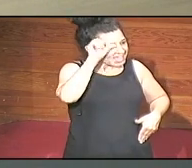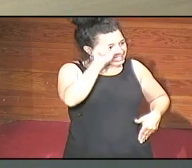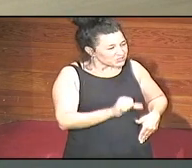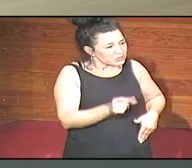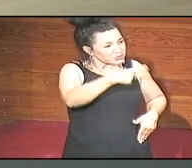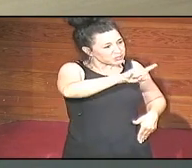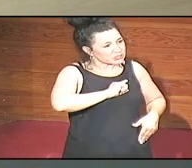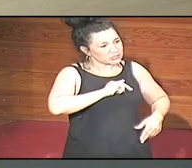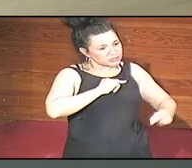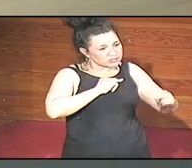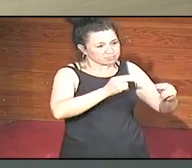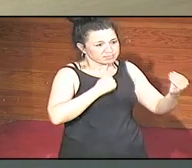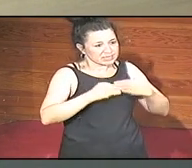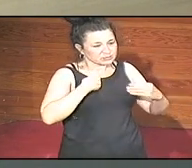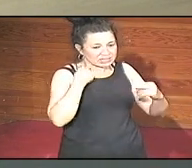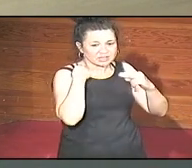lo que os apetezca saber